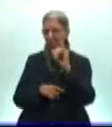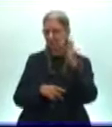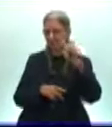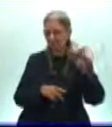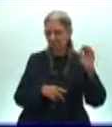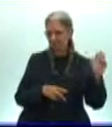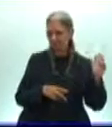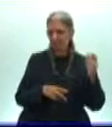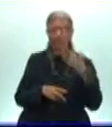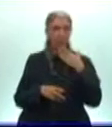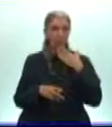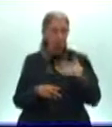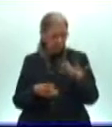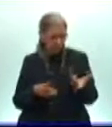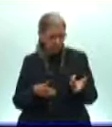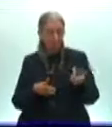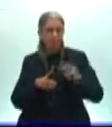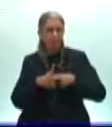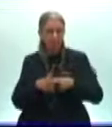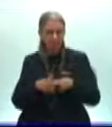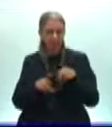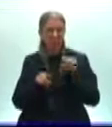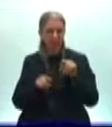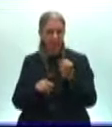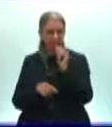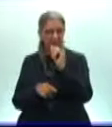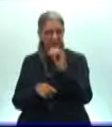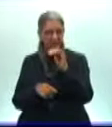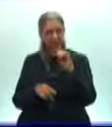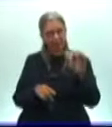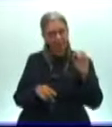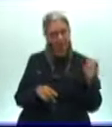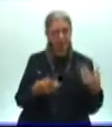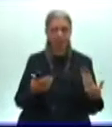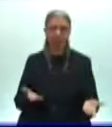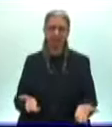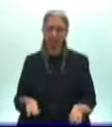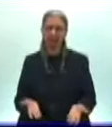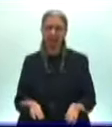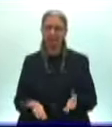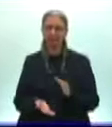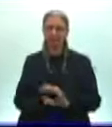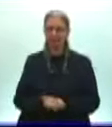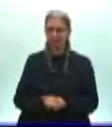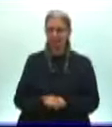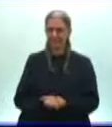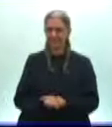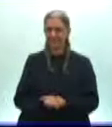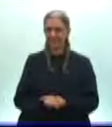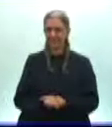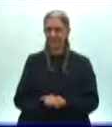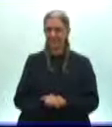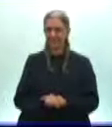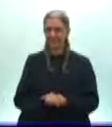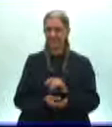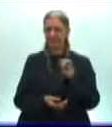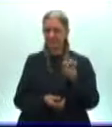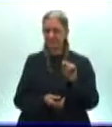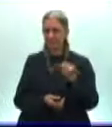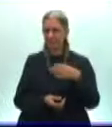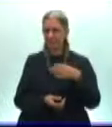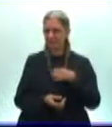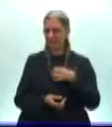y ver los procedimientos para resolver inecuaciones. Lo van a encontrar en